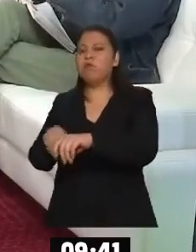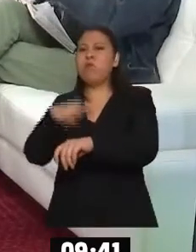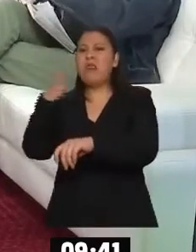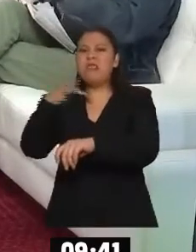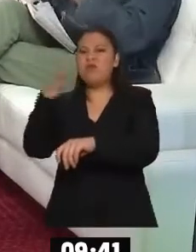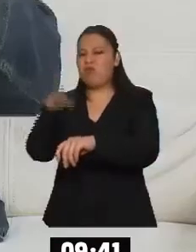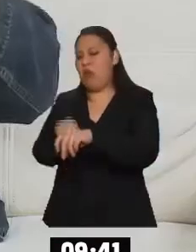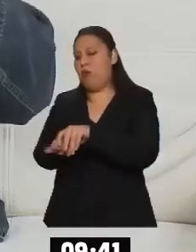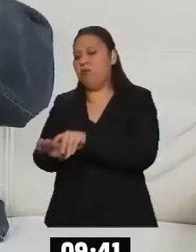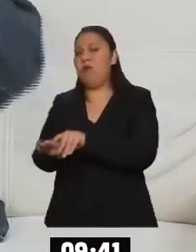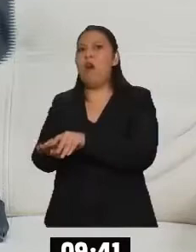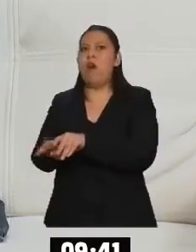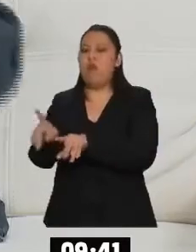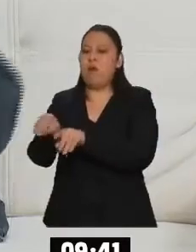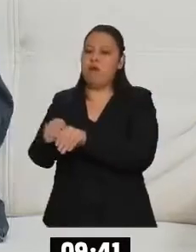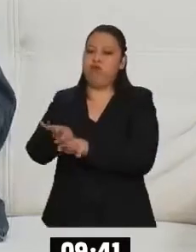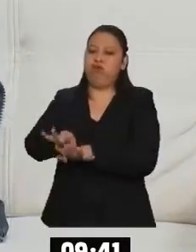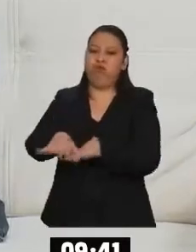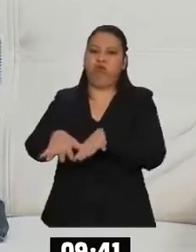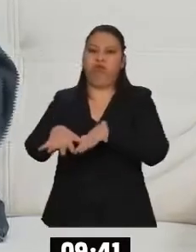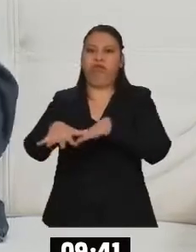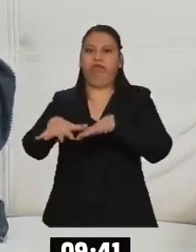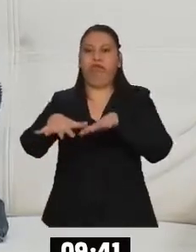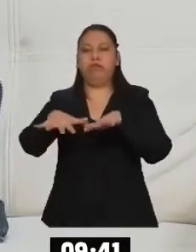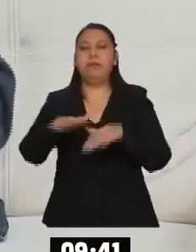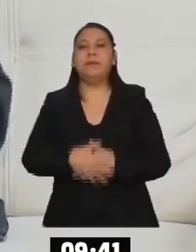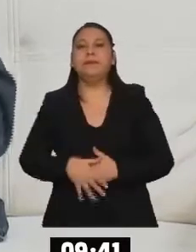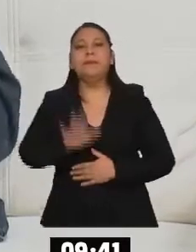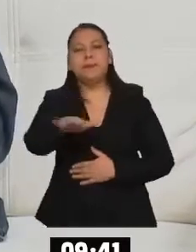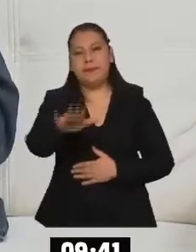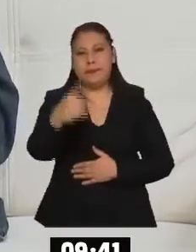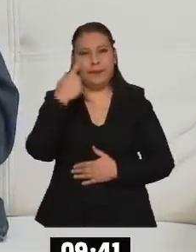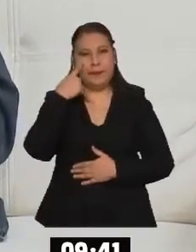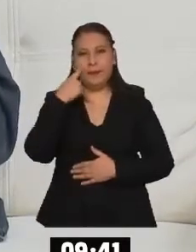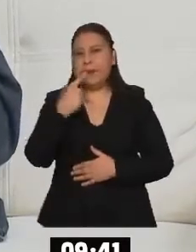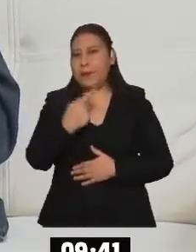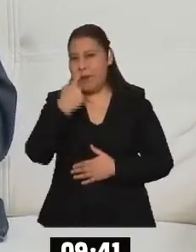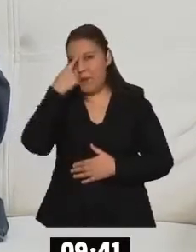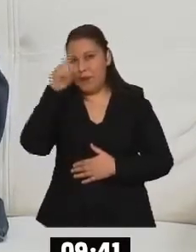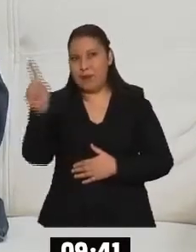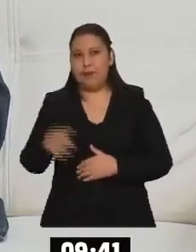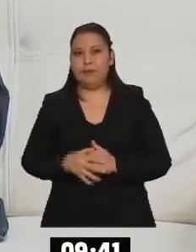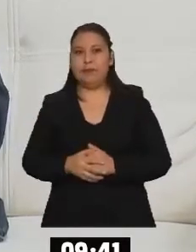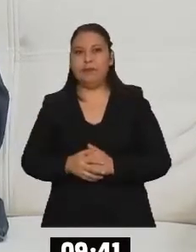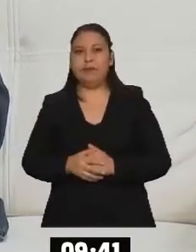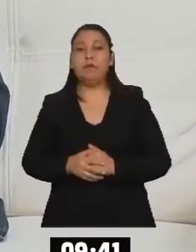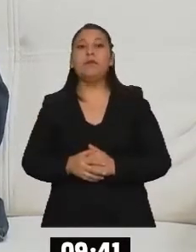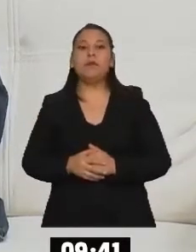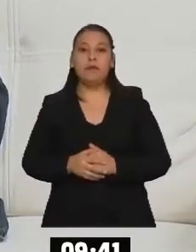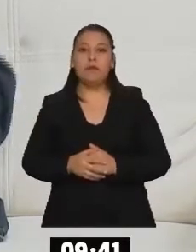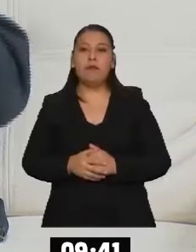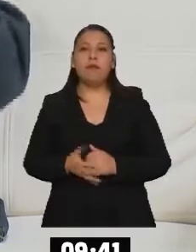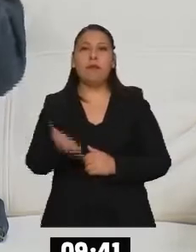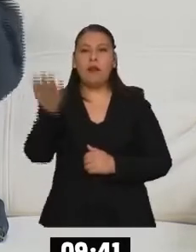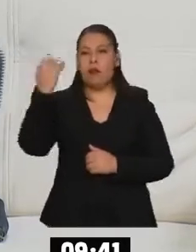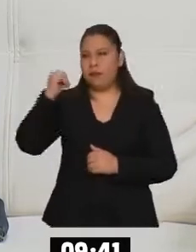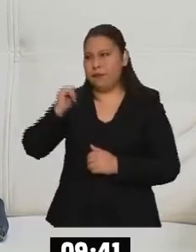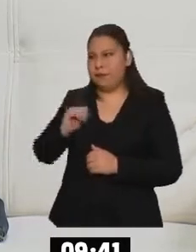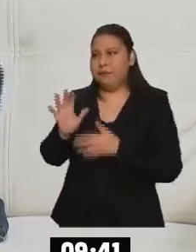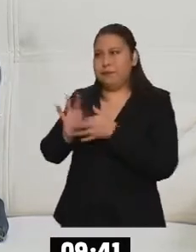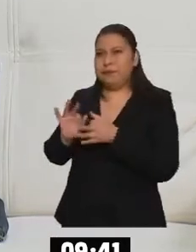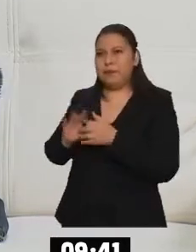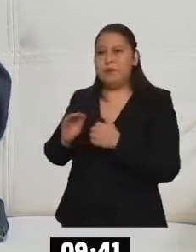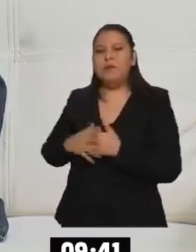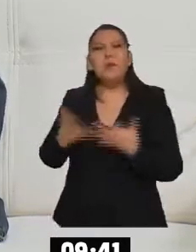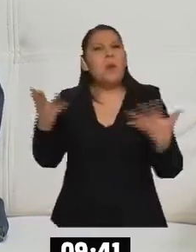estas ocho alcaldías funciona es muy sencillo hace rato fernando el charro preguntada sobre cómo hacerlo